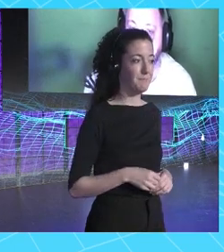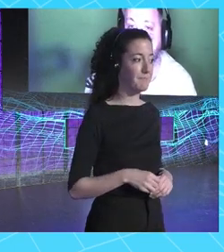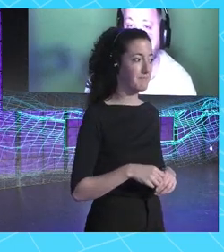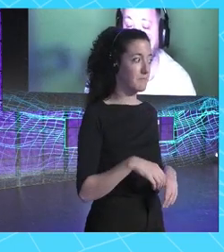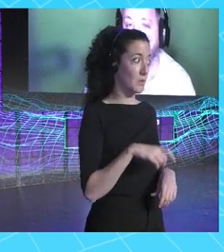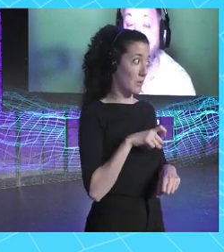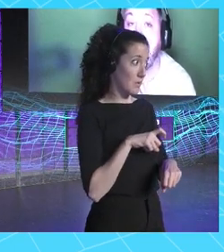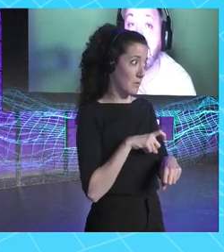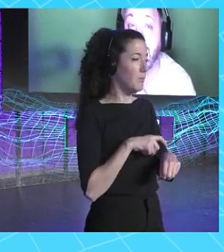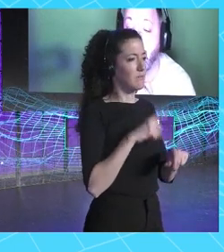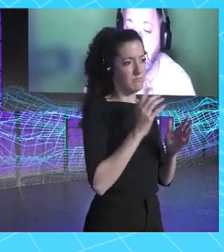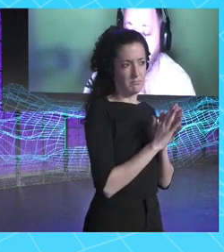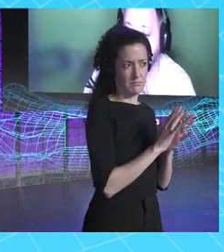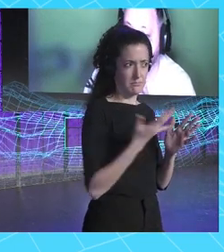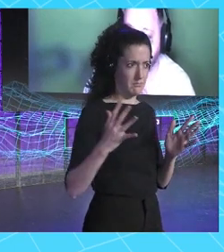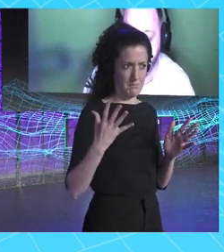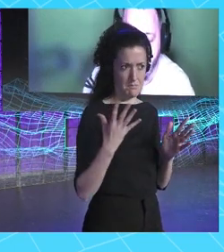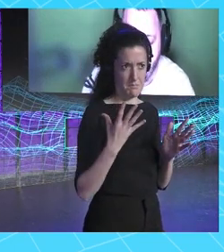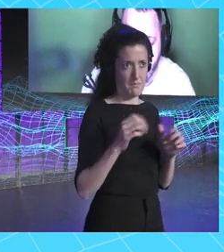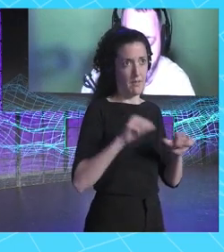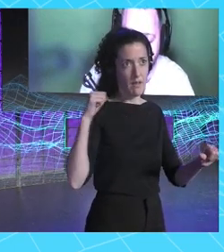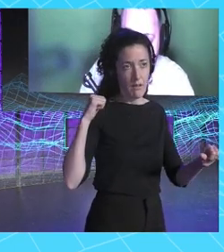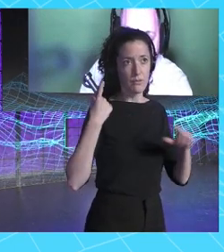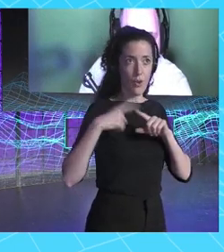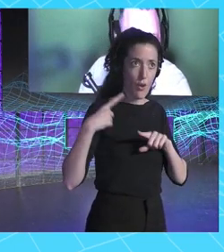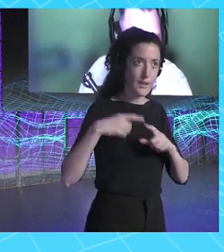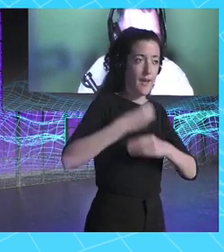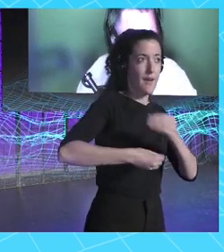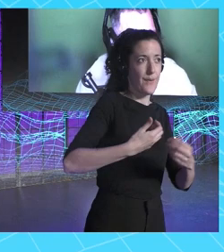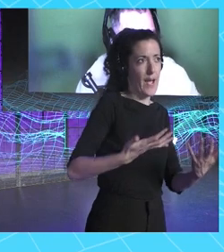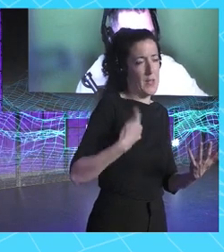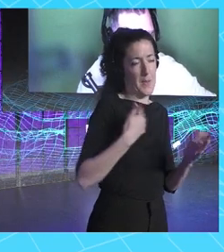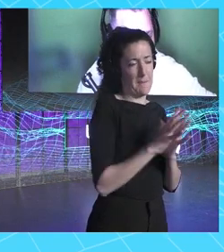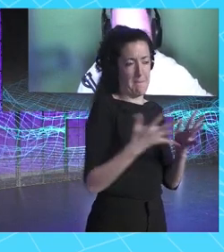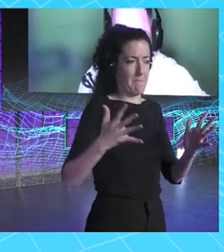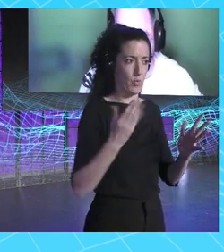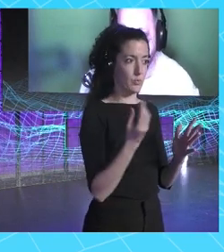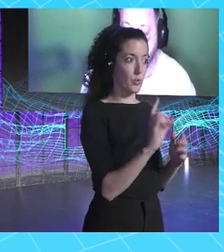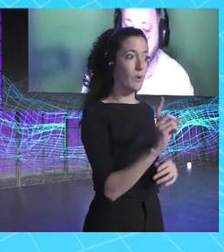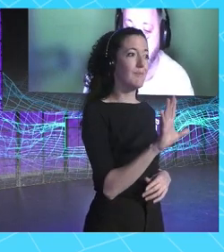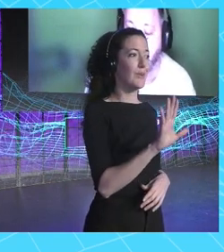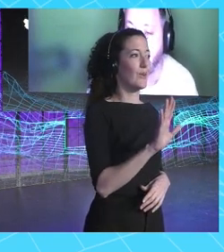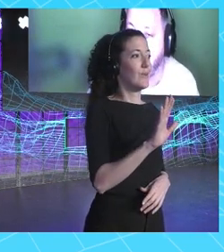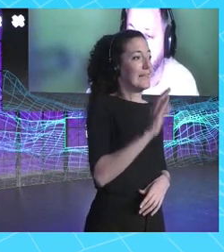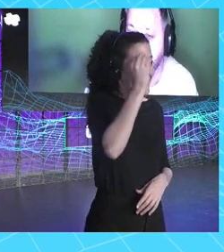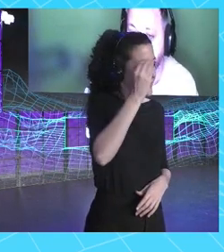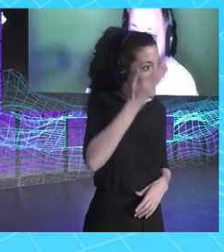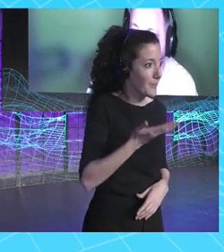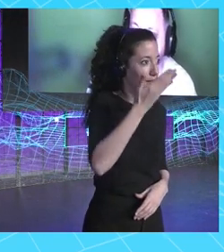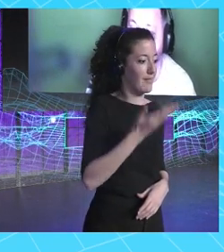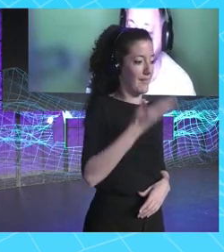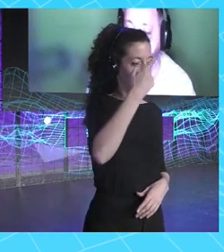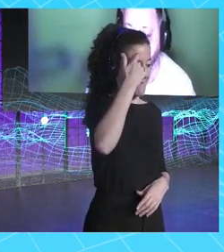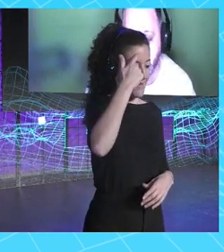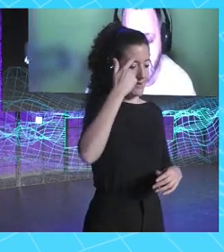y pero no me voy a extender mucho en lo que he hecho pero creo que es importante saber de dónde vengo porque las reflexiones posteriores tienen